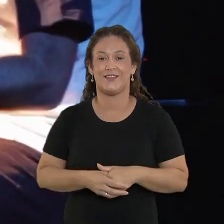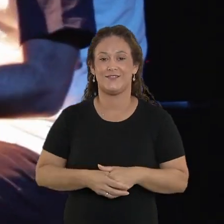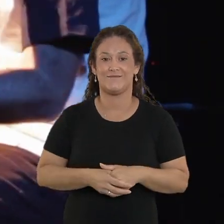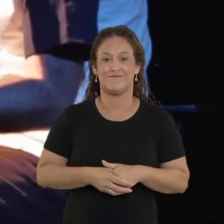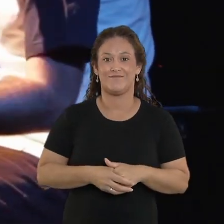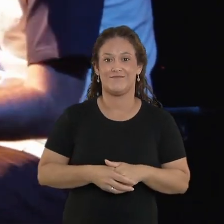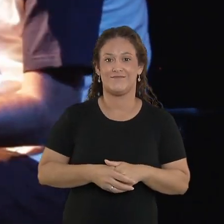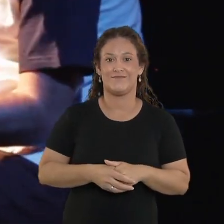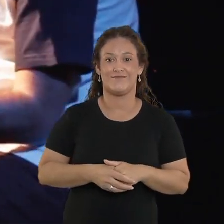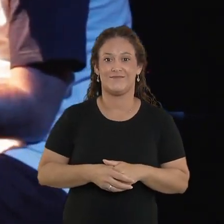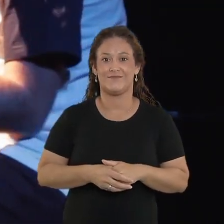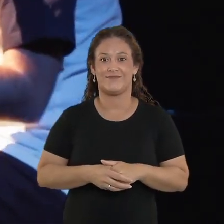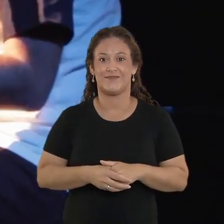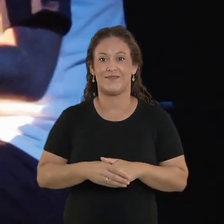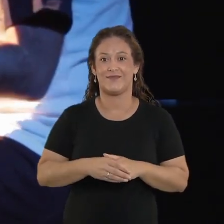el estribillo,